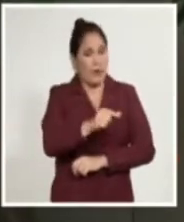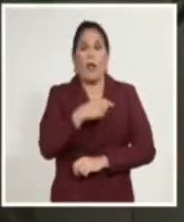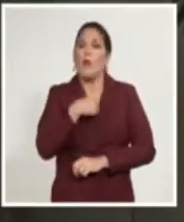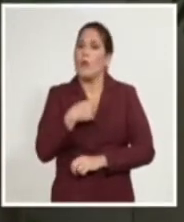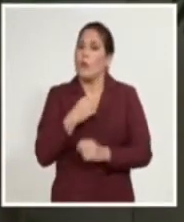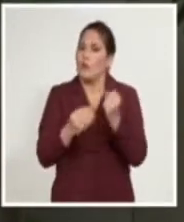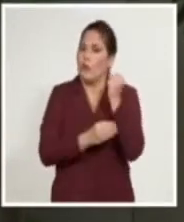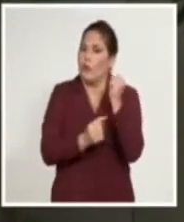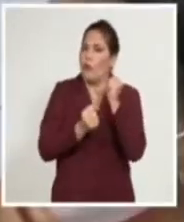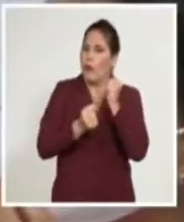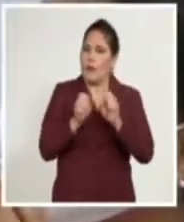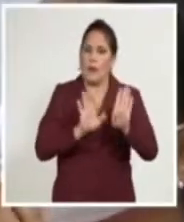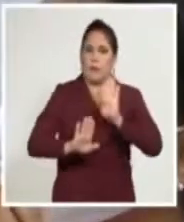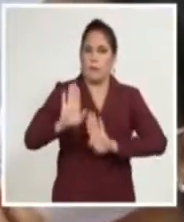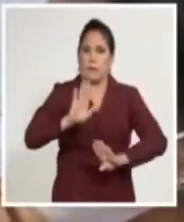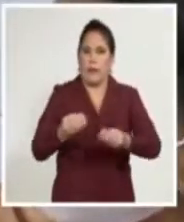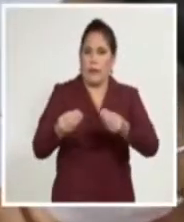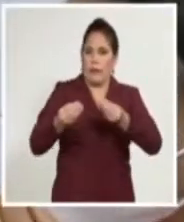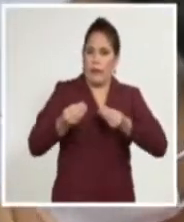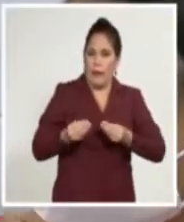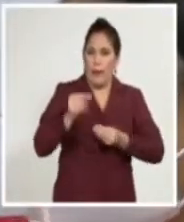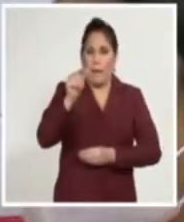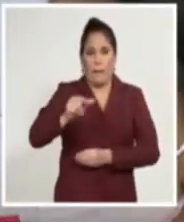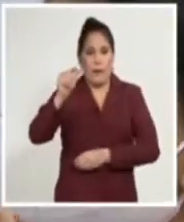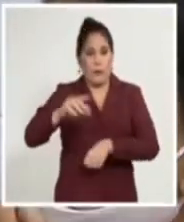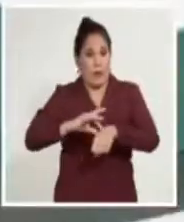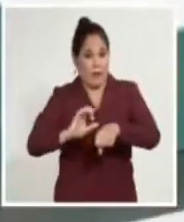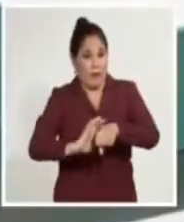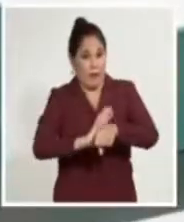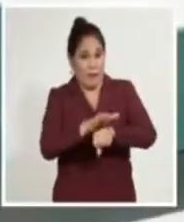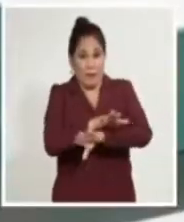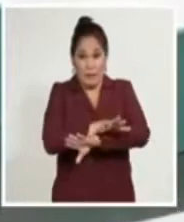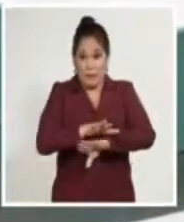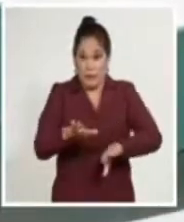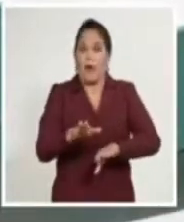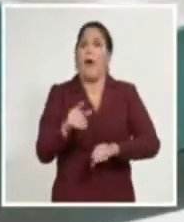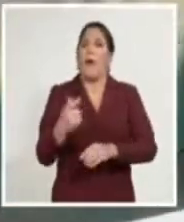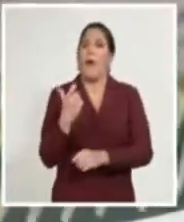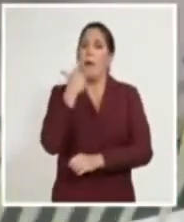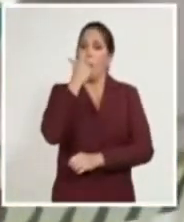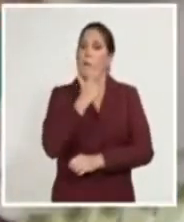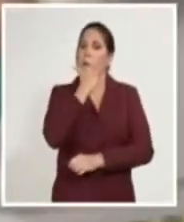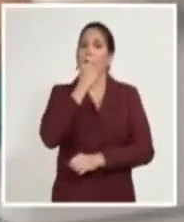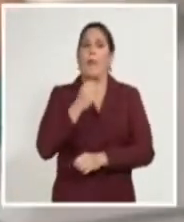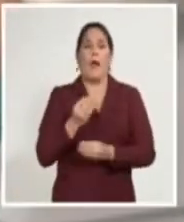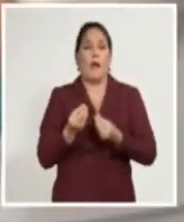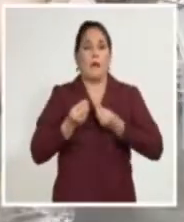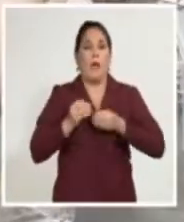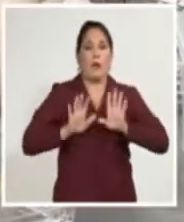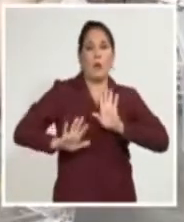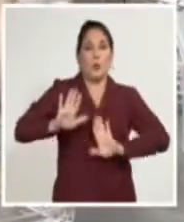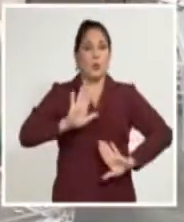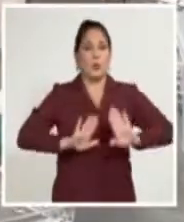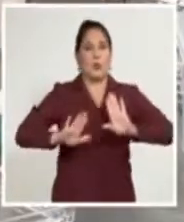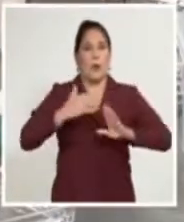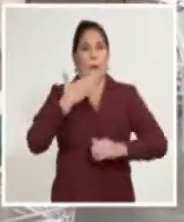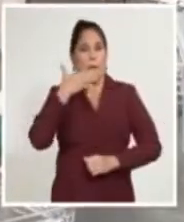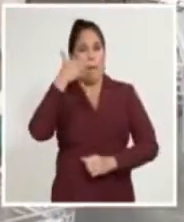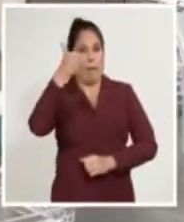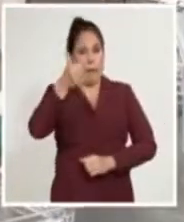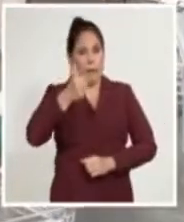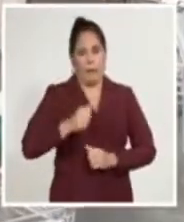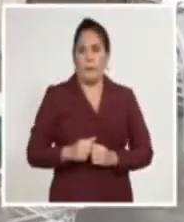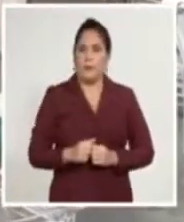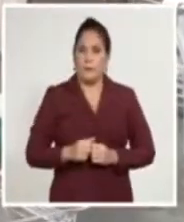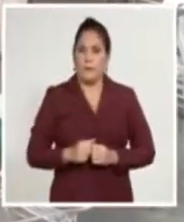refuerzo concluyó recientemente la toma de muestras para evaluar la respuesta inmunológica en más de 2.200 voluntarios.